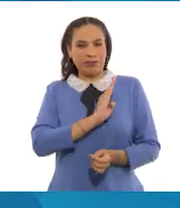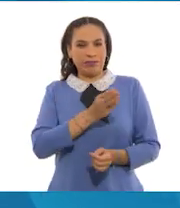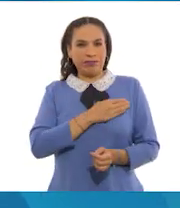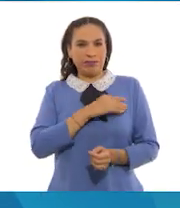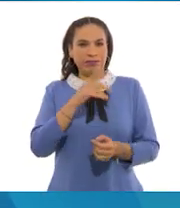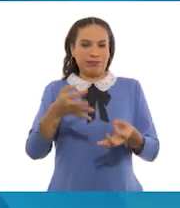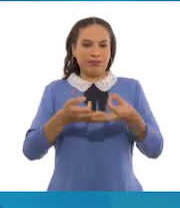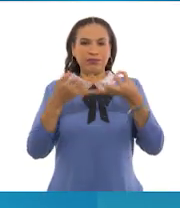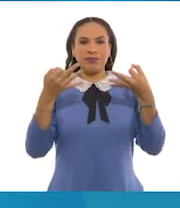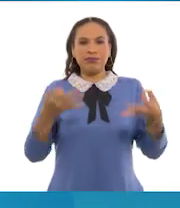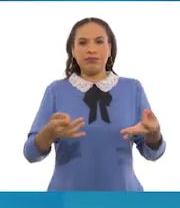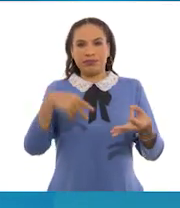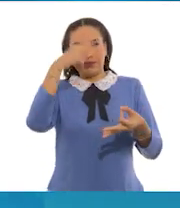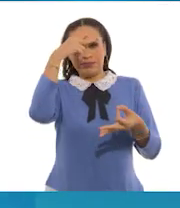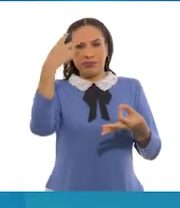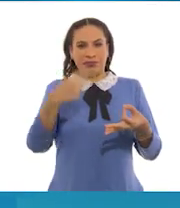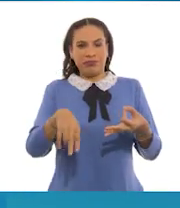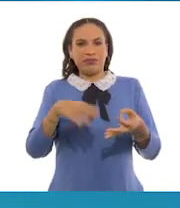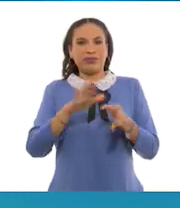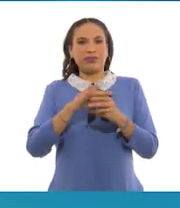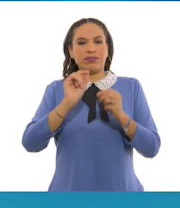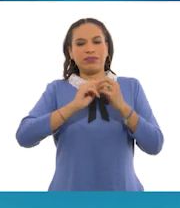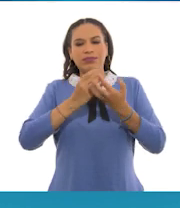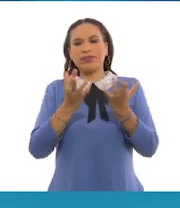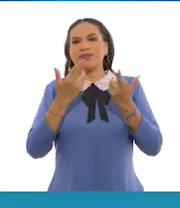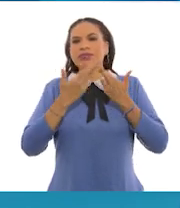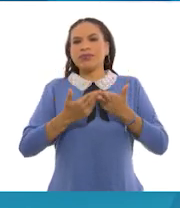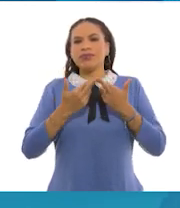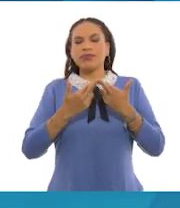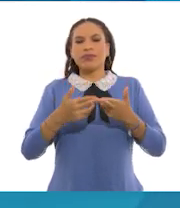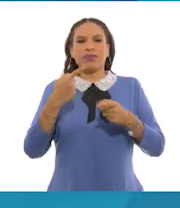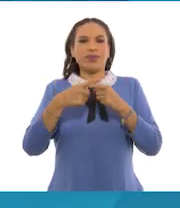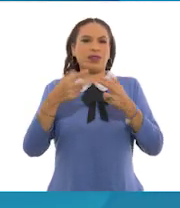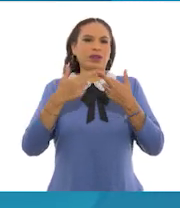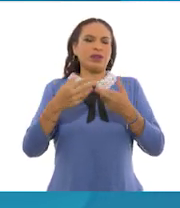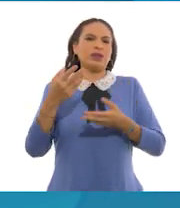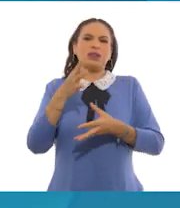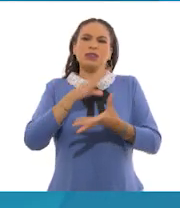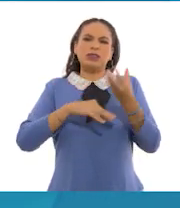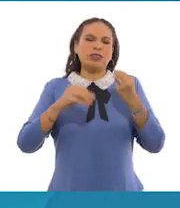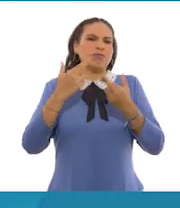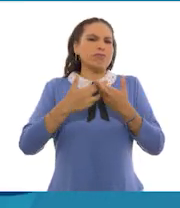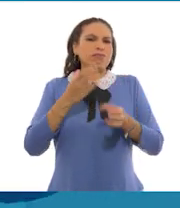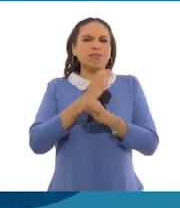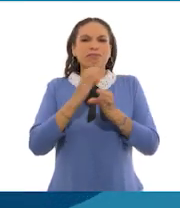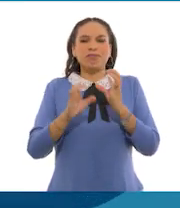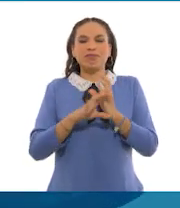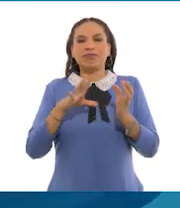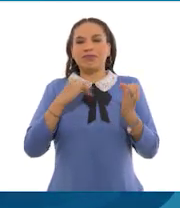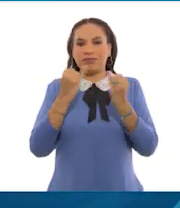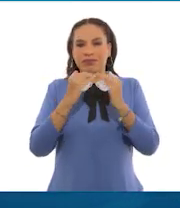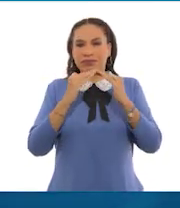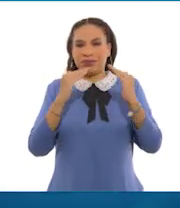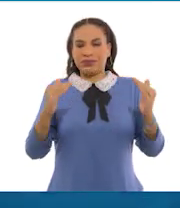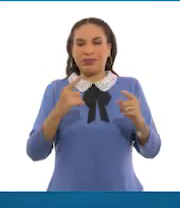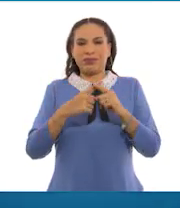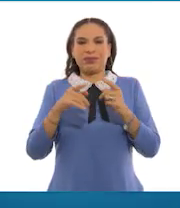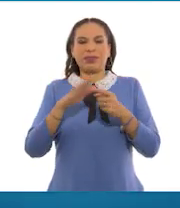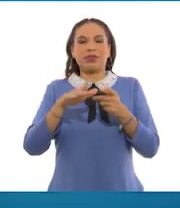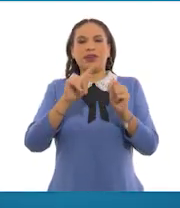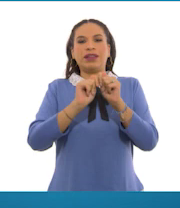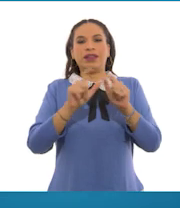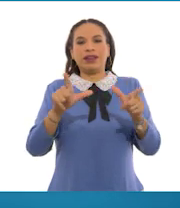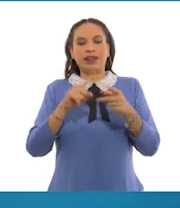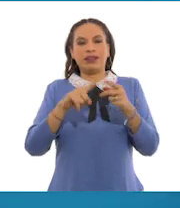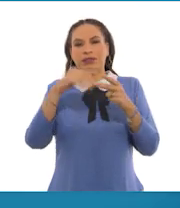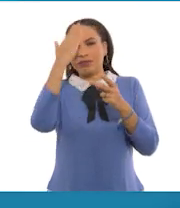el territorio de México era un mosaico enorme, muy rico y variado, en el que estaban por igual los tlaxcaltecas,